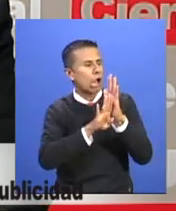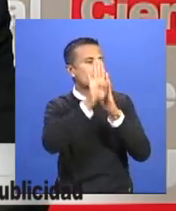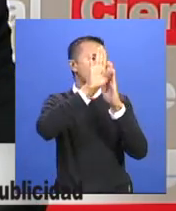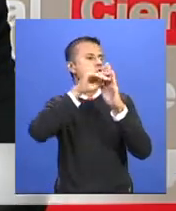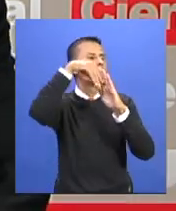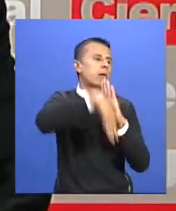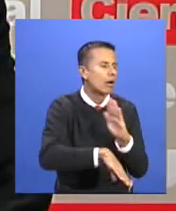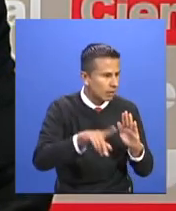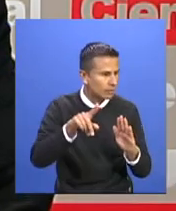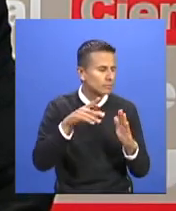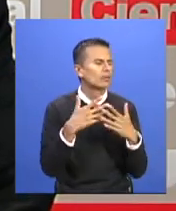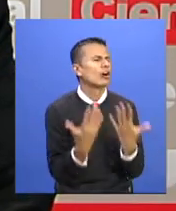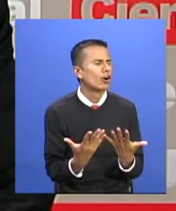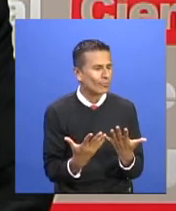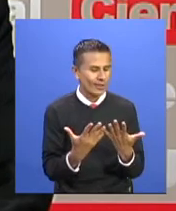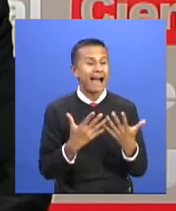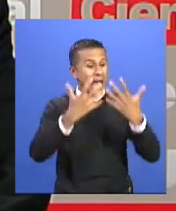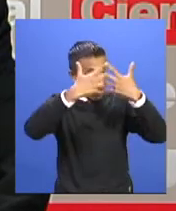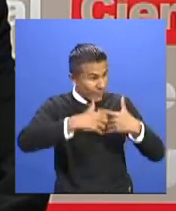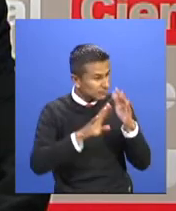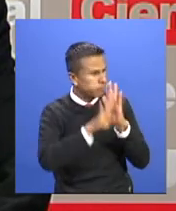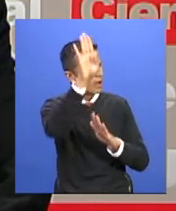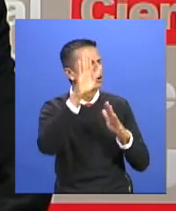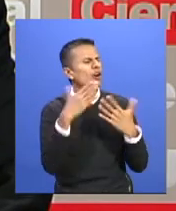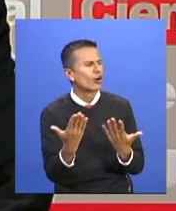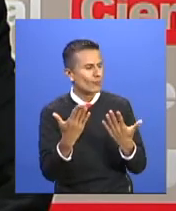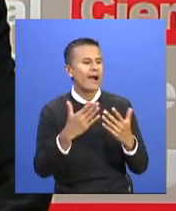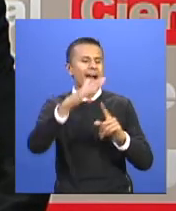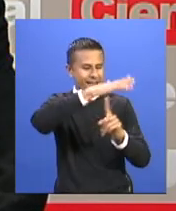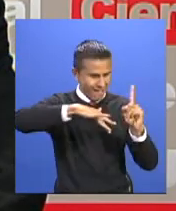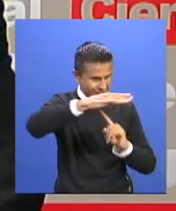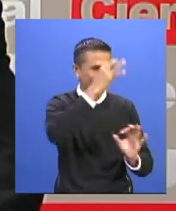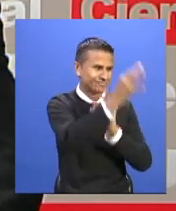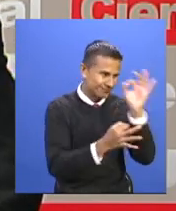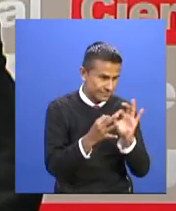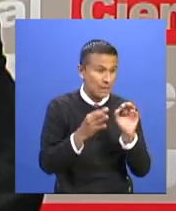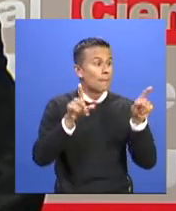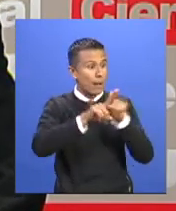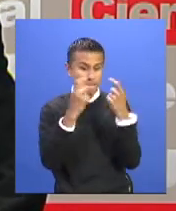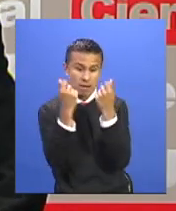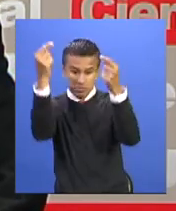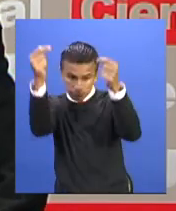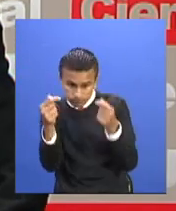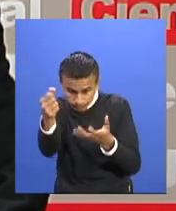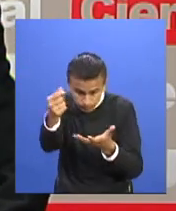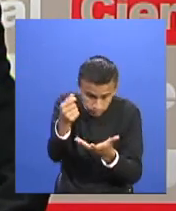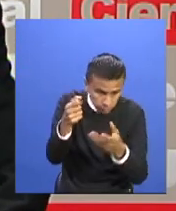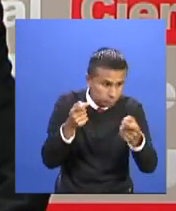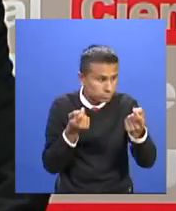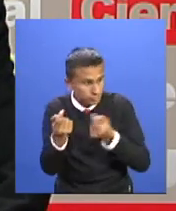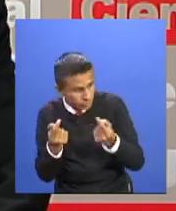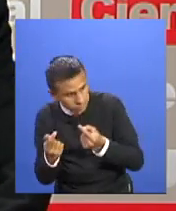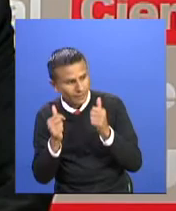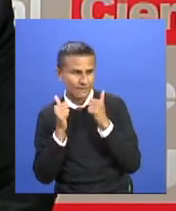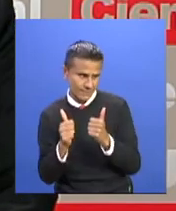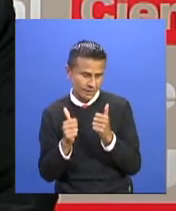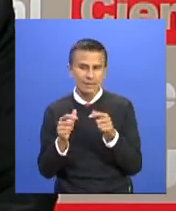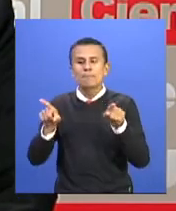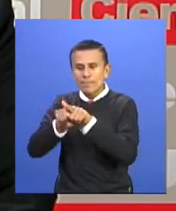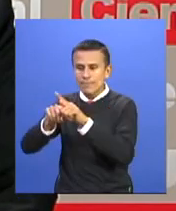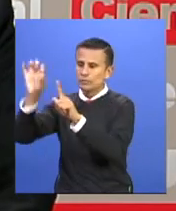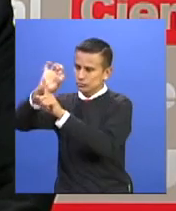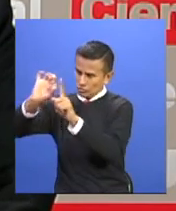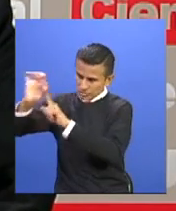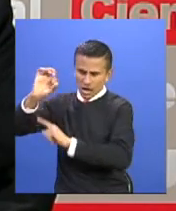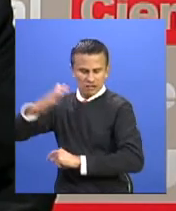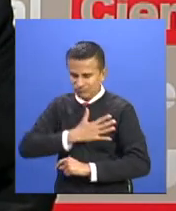que cuida el medio ambiente, cuida la parte económica, pero además es sensible en lo social. Economía porque